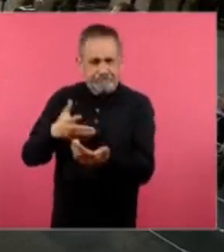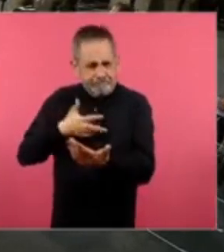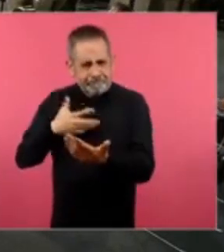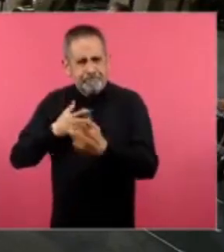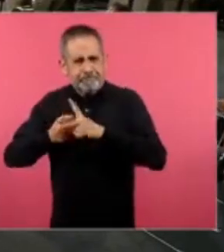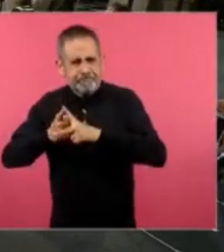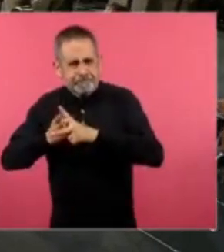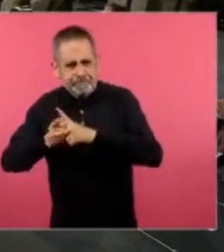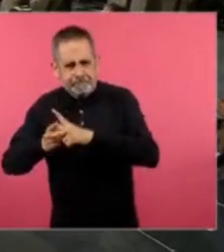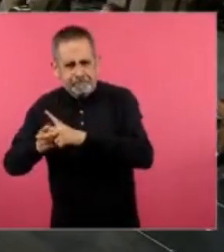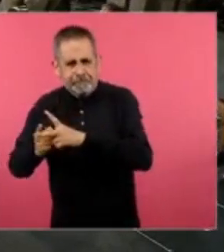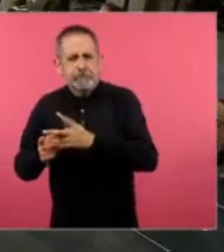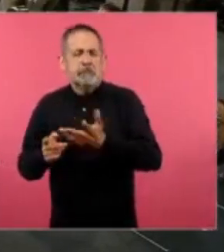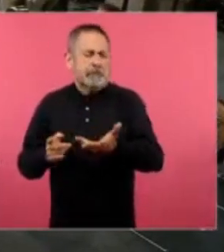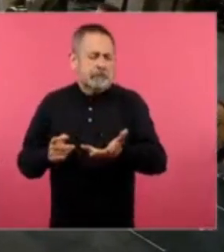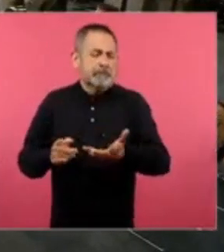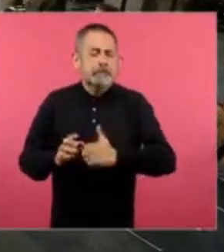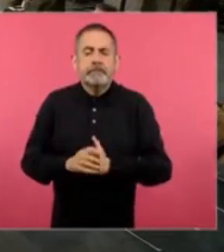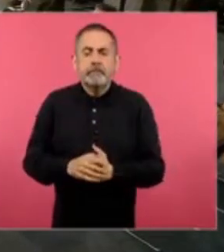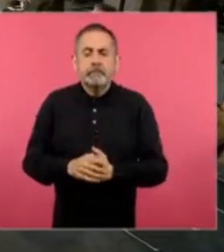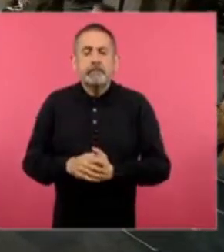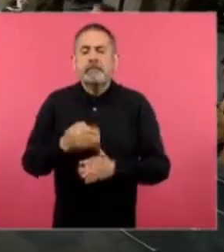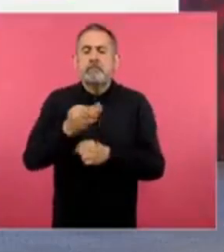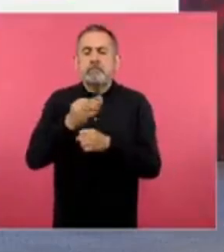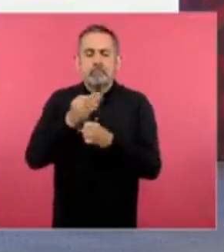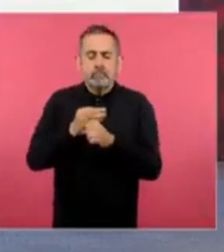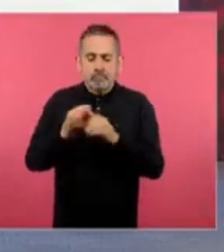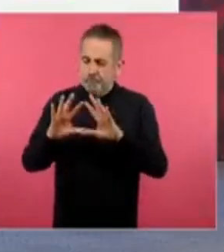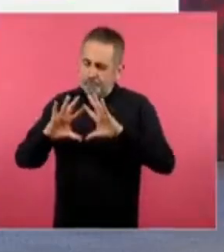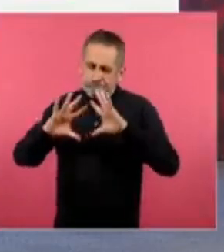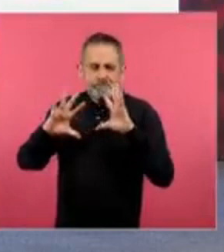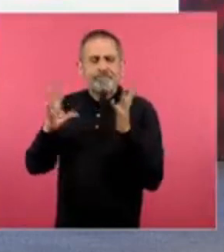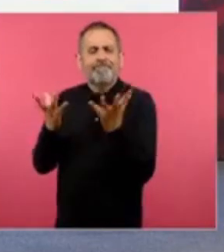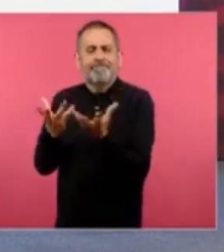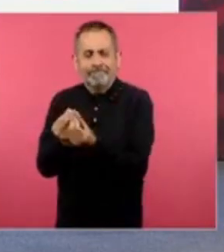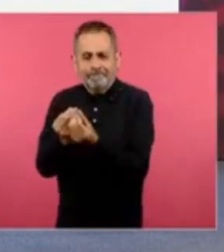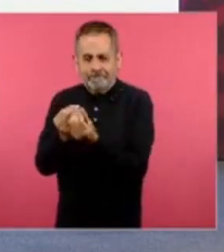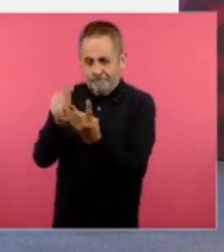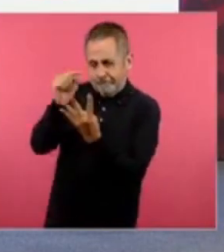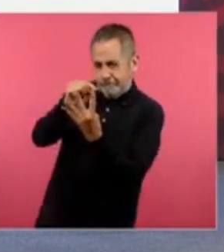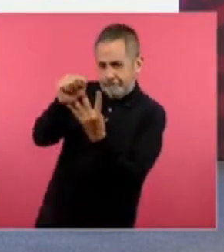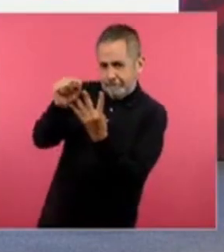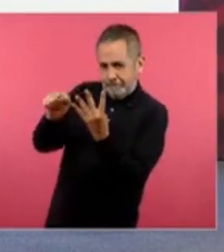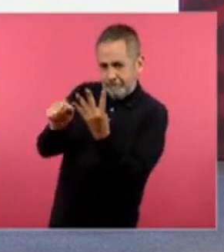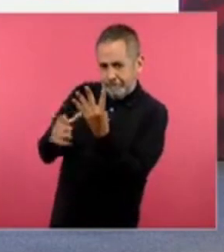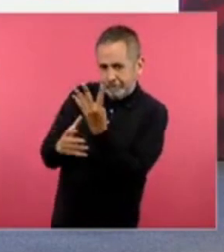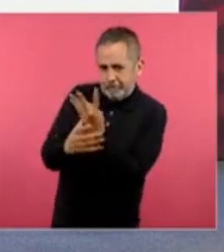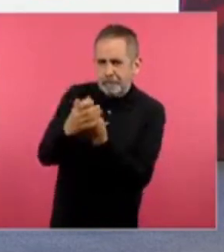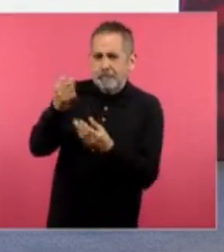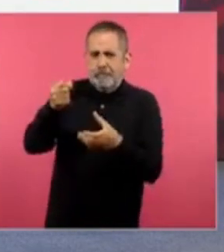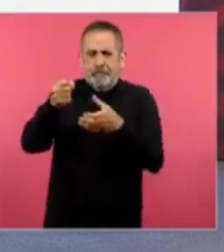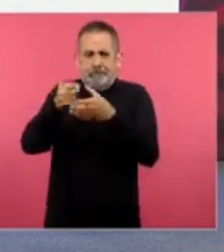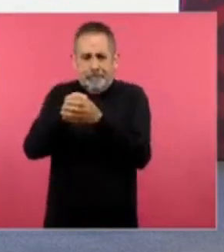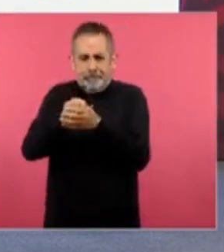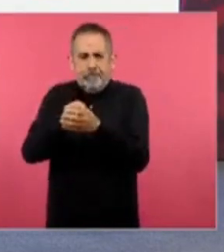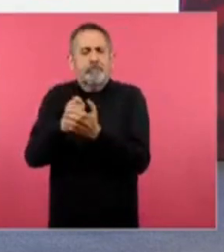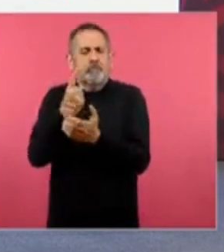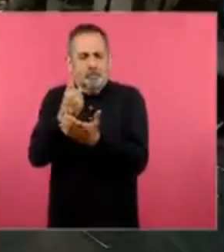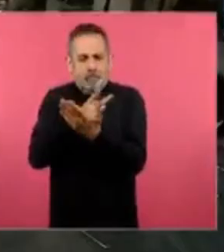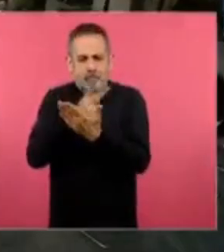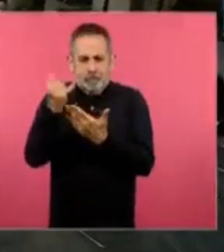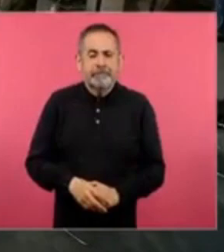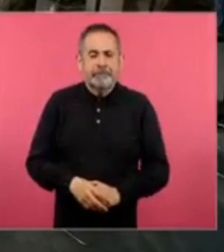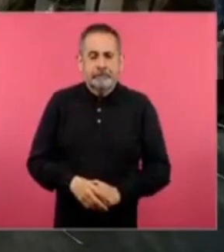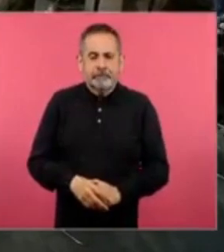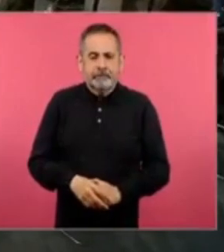nada más que ahorita lo que se realizó es englobar, enfocar todas las materias en un solo proyecto.